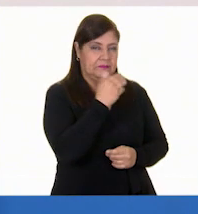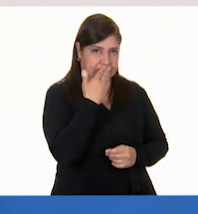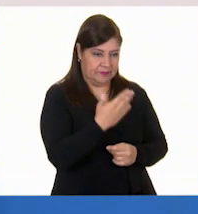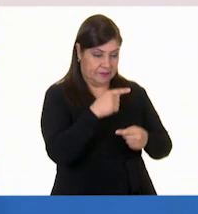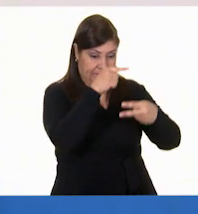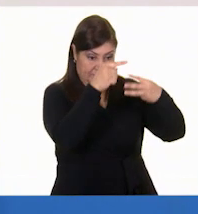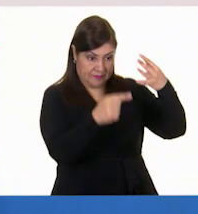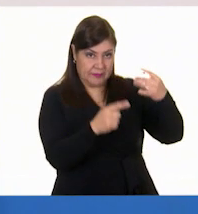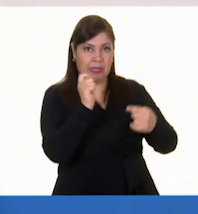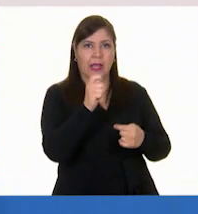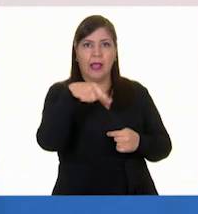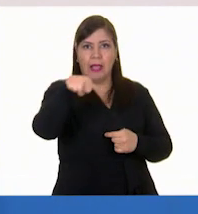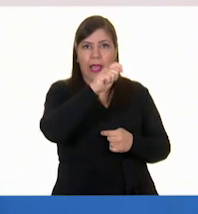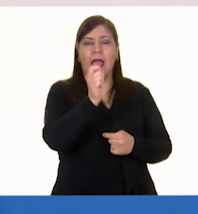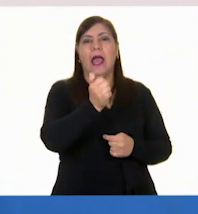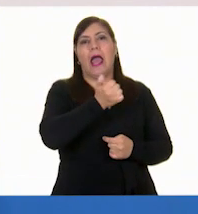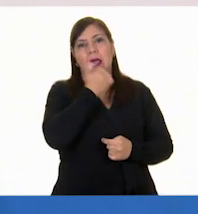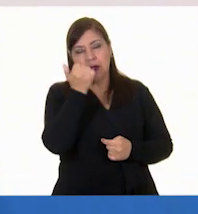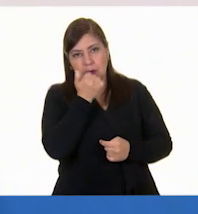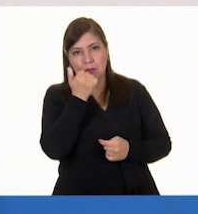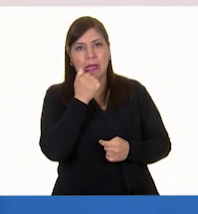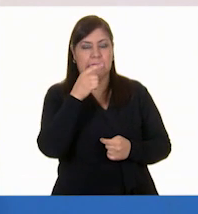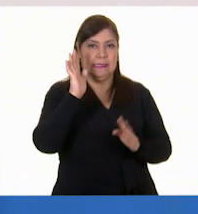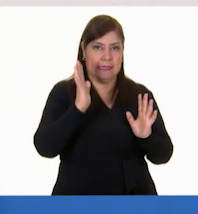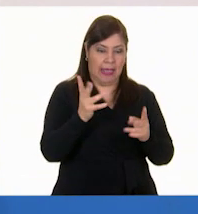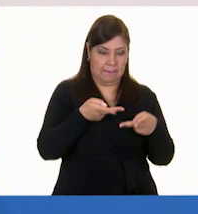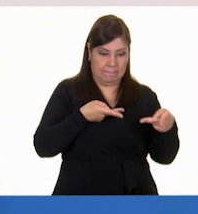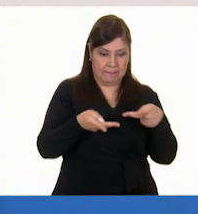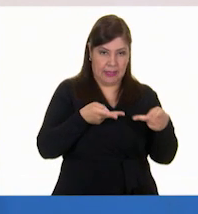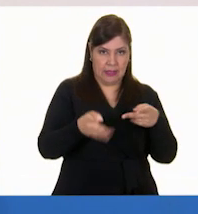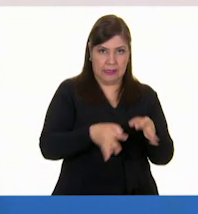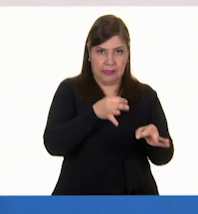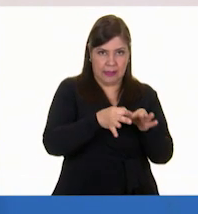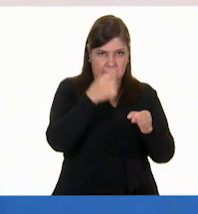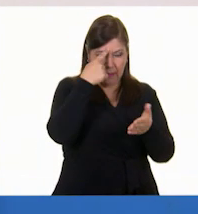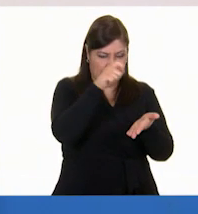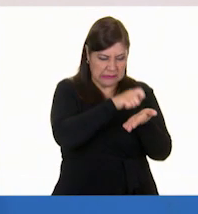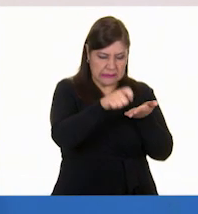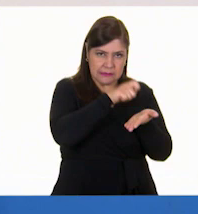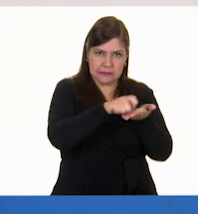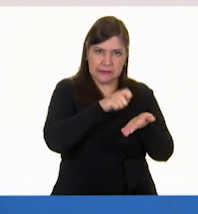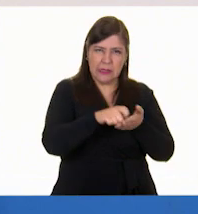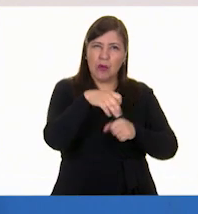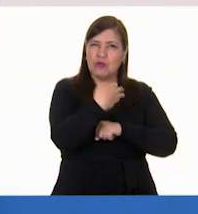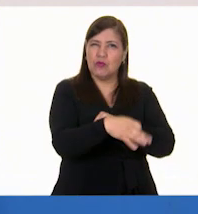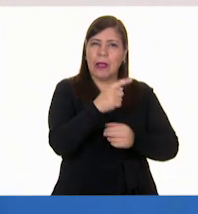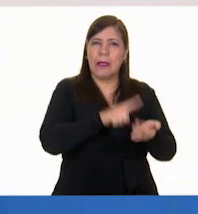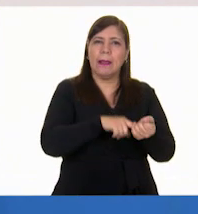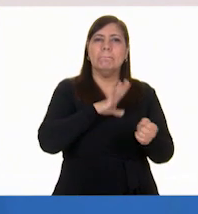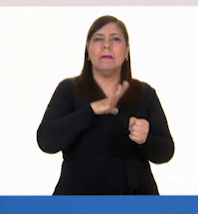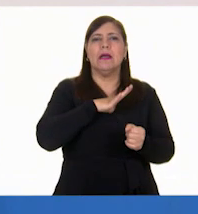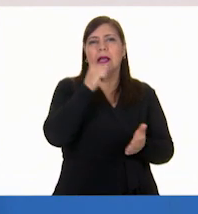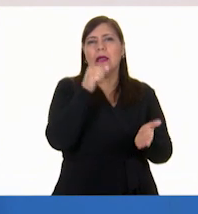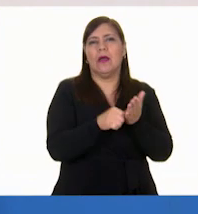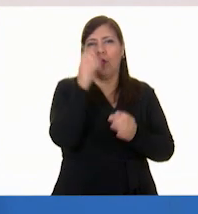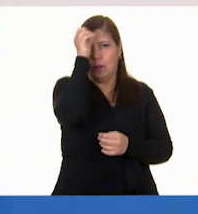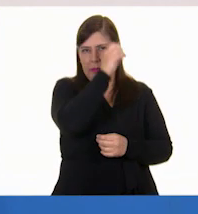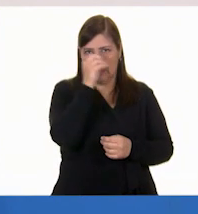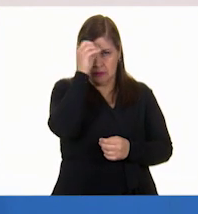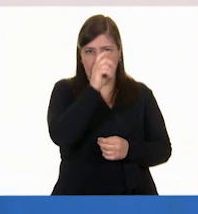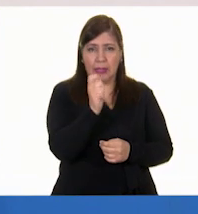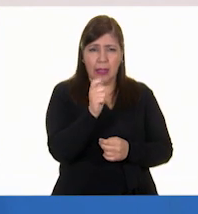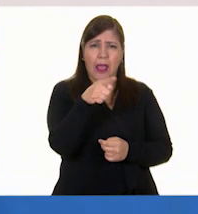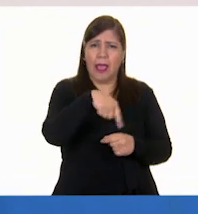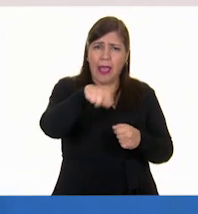nuestros estudiantes en casa y tú están listos para redactar el borrador de la carta de opinión. Les pido que lo hagan para que